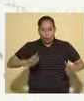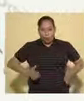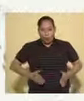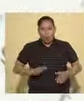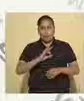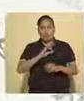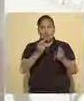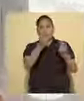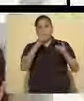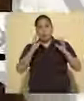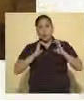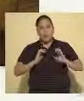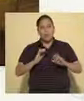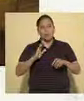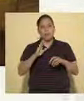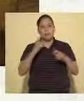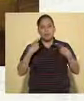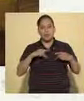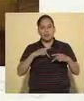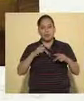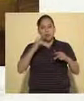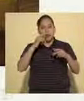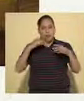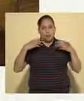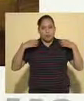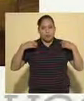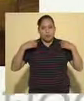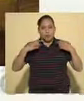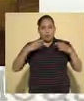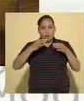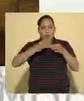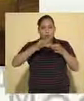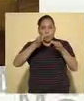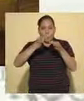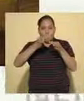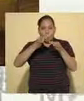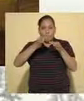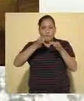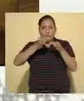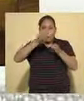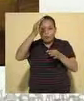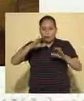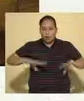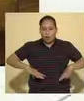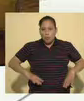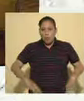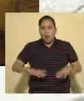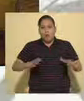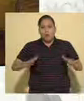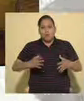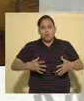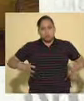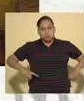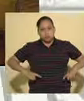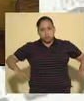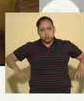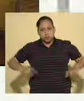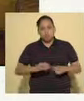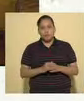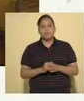hay cuerpos en donde la parte de arriba es delgada y la parte de abajo es más ancha. Exactamente. Entonces, y con